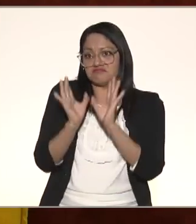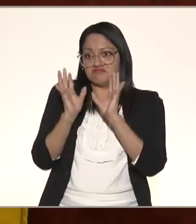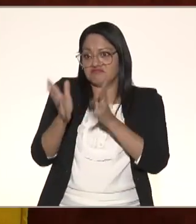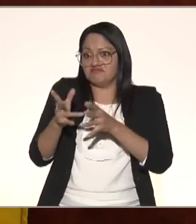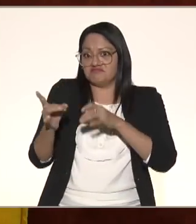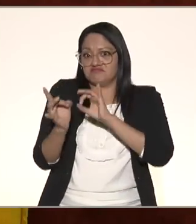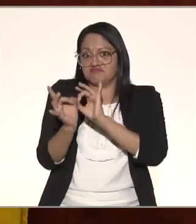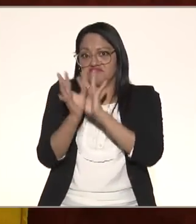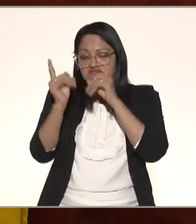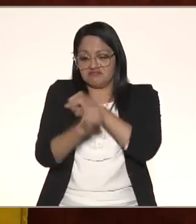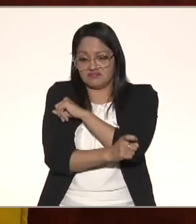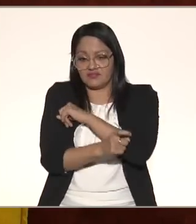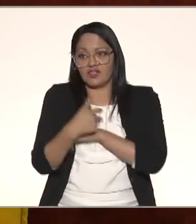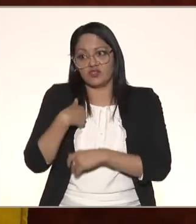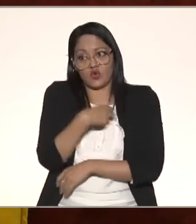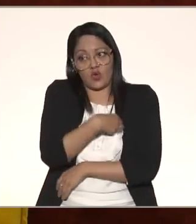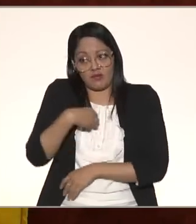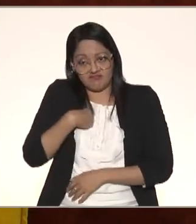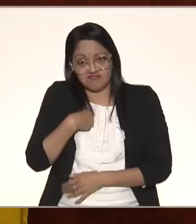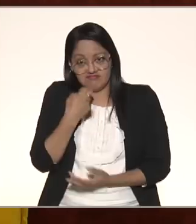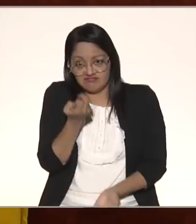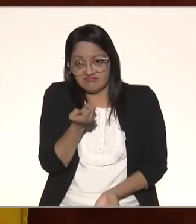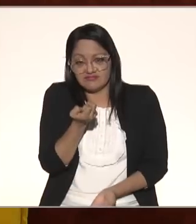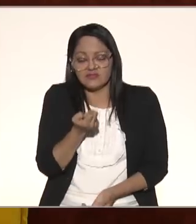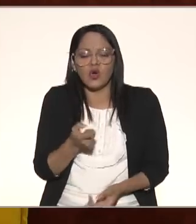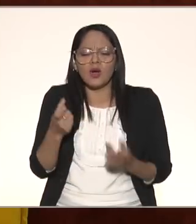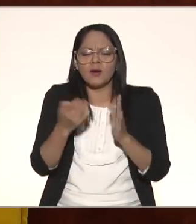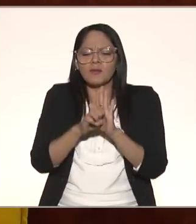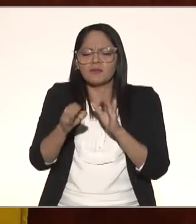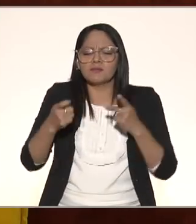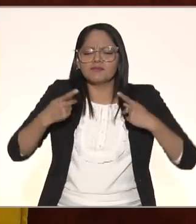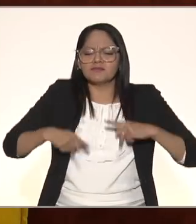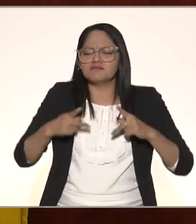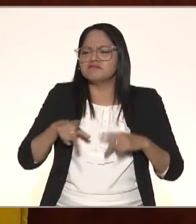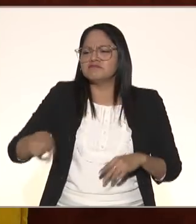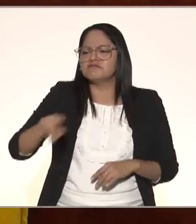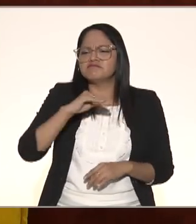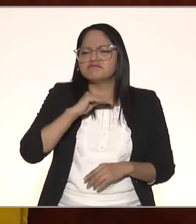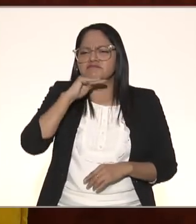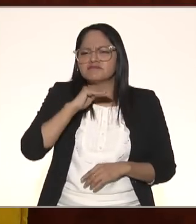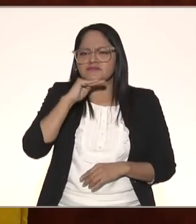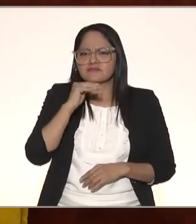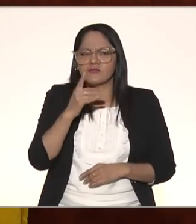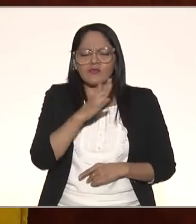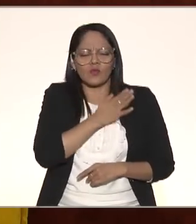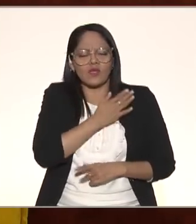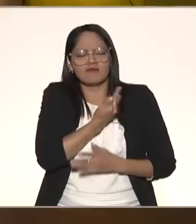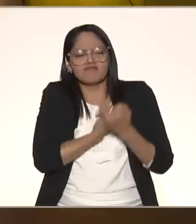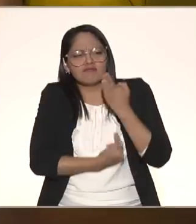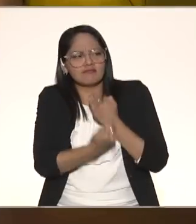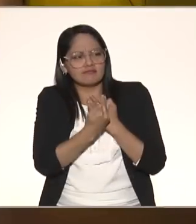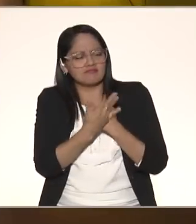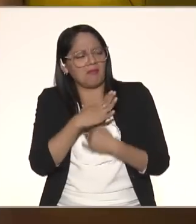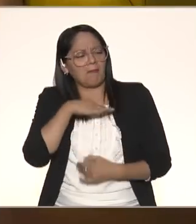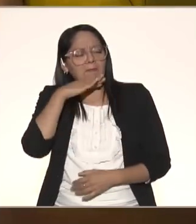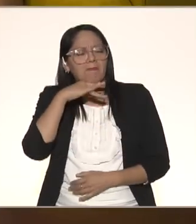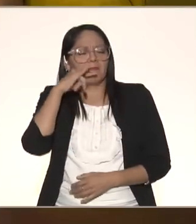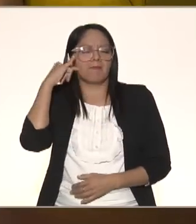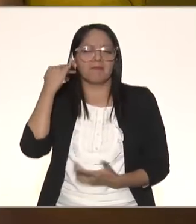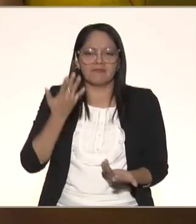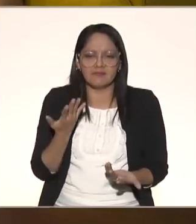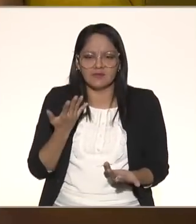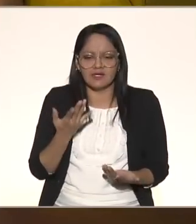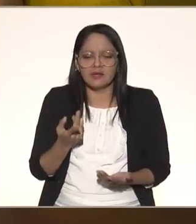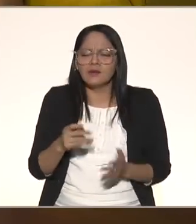parece que estoy obligado la persona ya no se da cuenta de cuando la otra es generosa nos preguntaban ¿qué